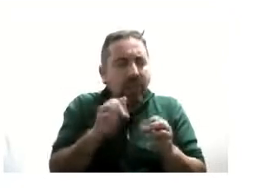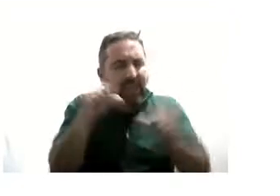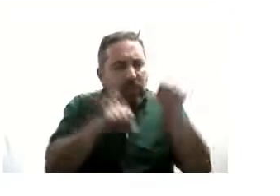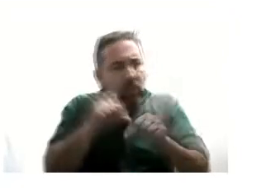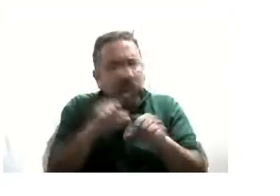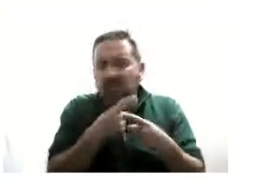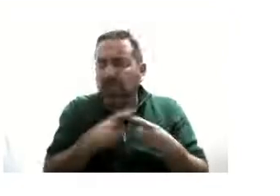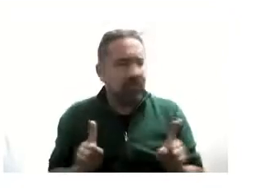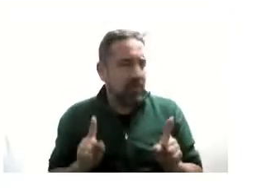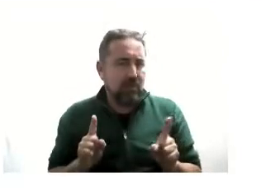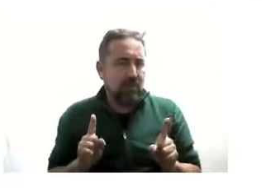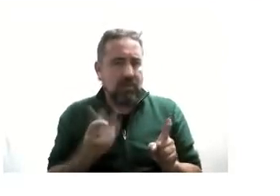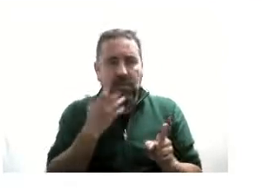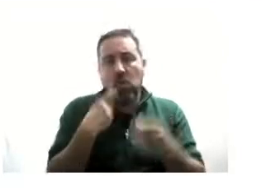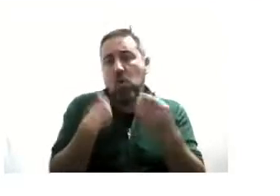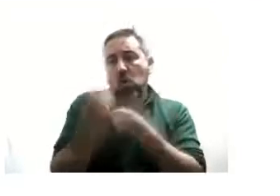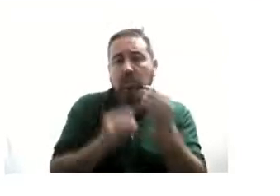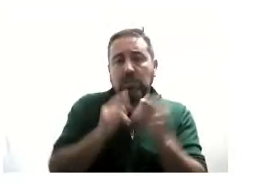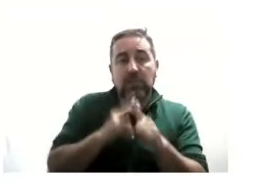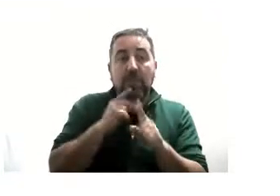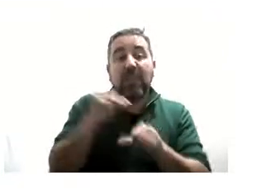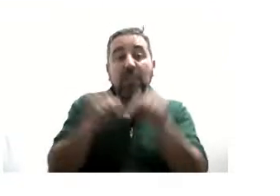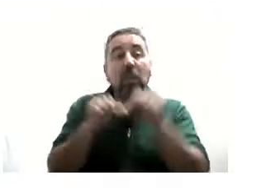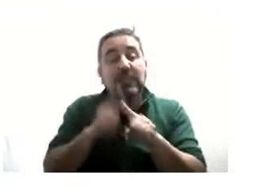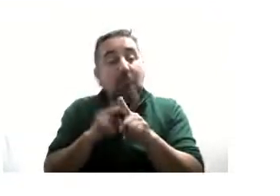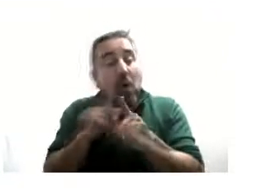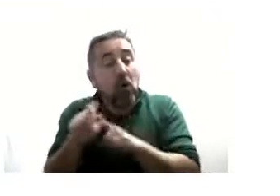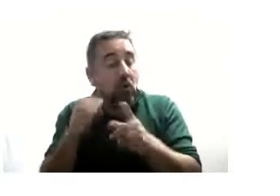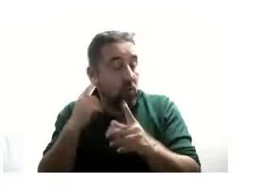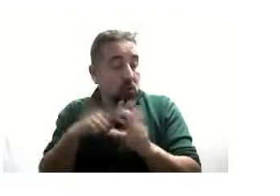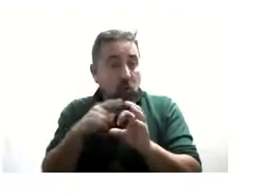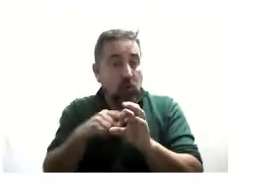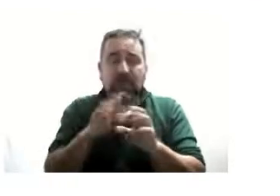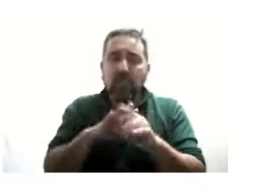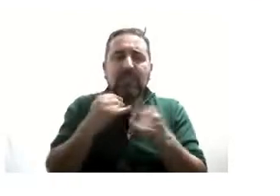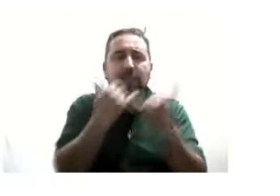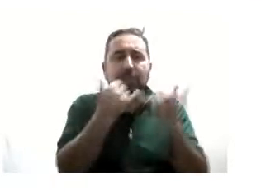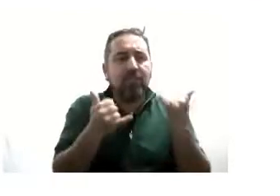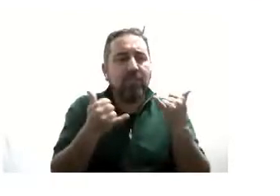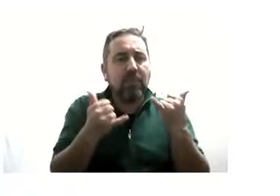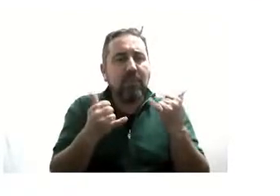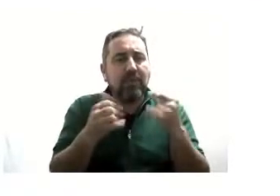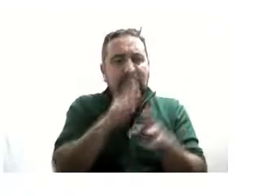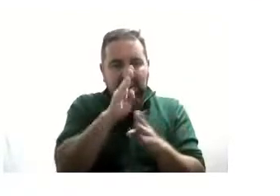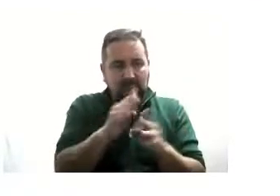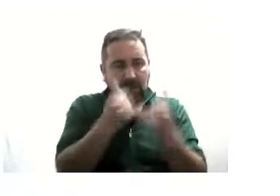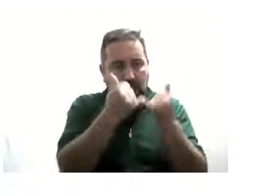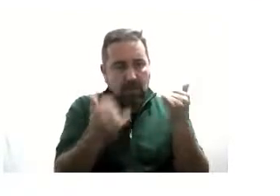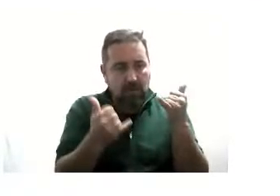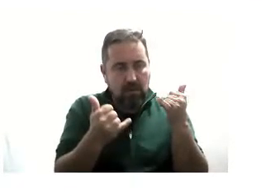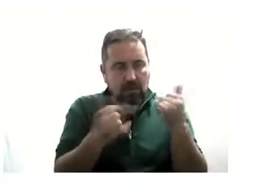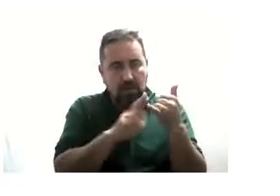que utilizamos en la cirugía otológica, y lo que vamos a colocar, en vez de ser una guía de electrodos recta con